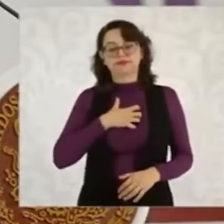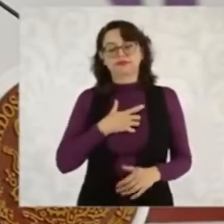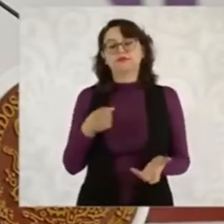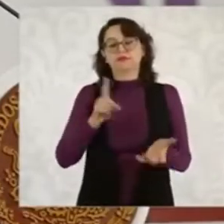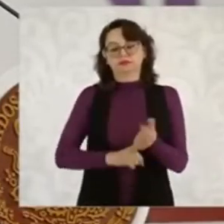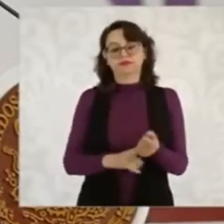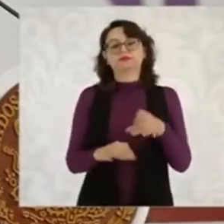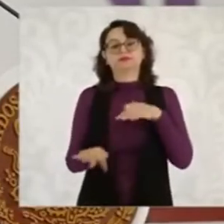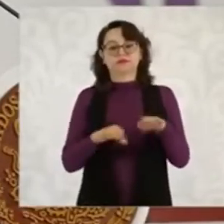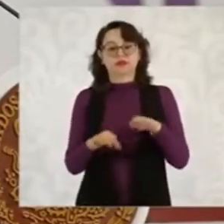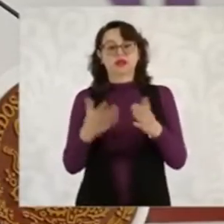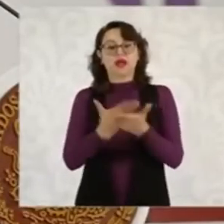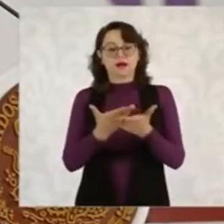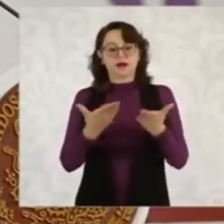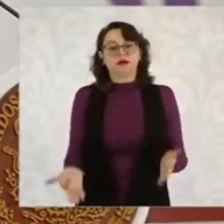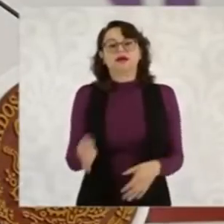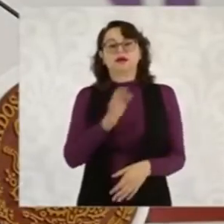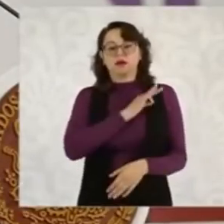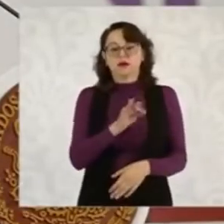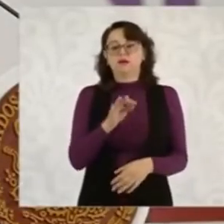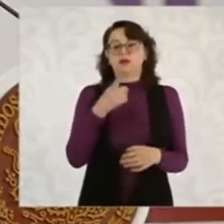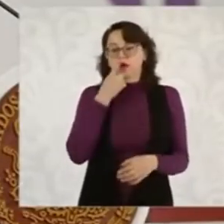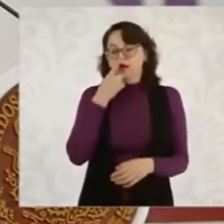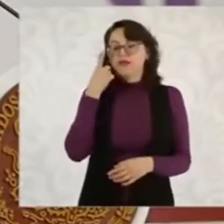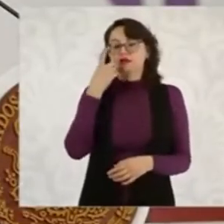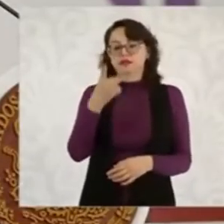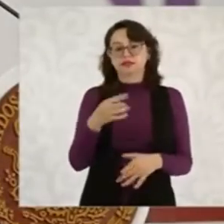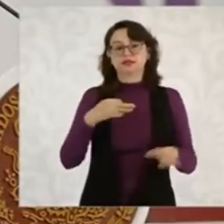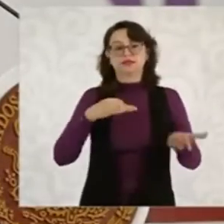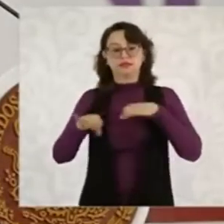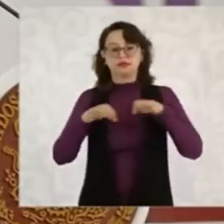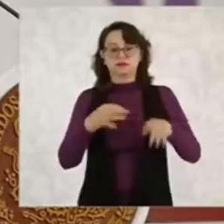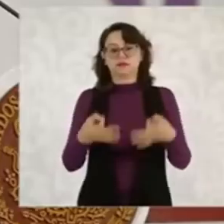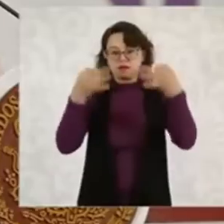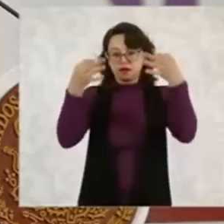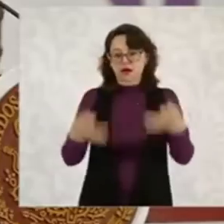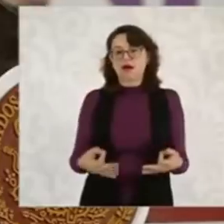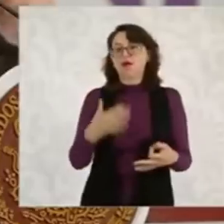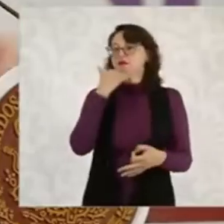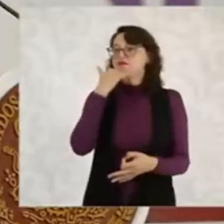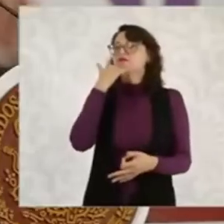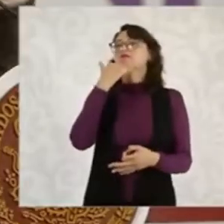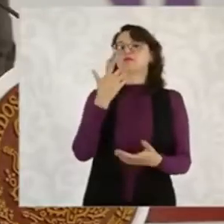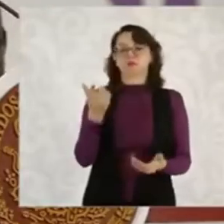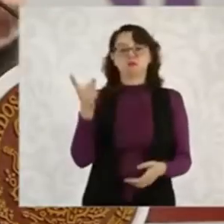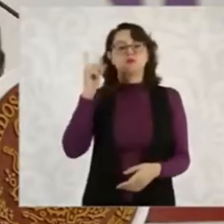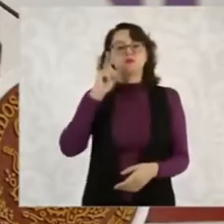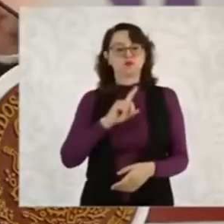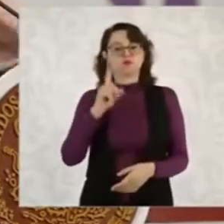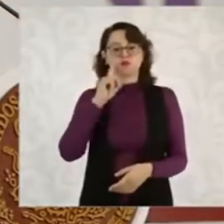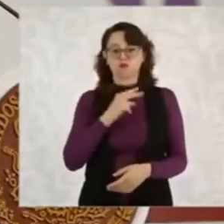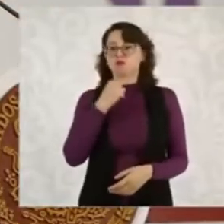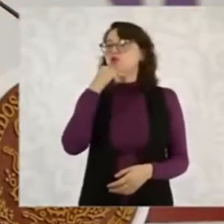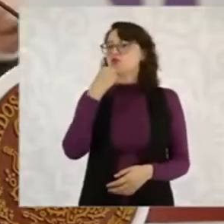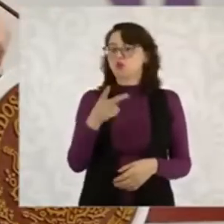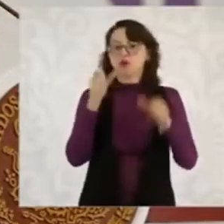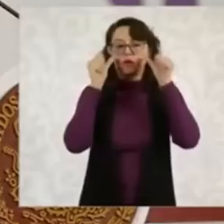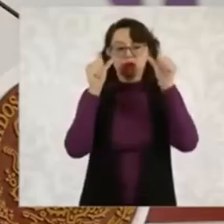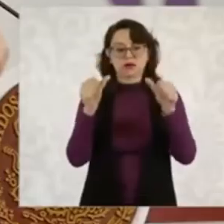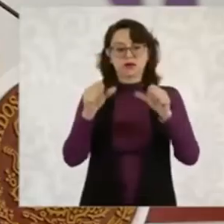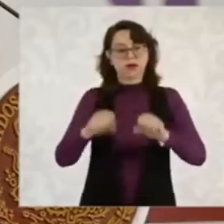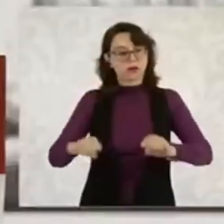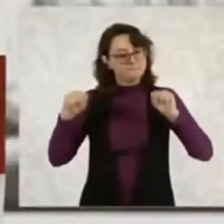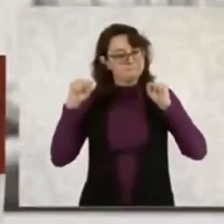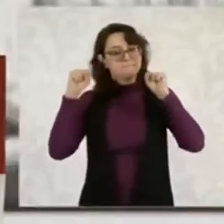digitales. Hoy podemos decir que la dignidad laboral digital se ha escuchado y la voz de las mujeres hoy ha sido escuchada. ¡Que vivan